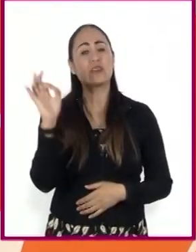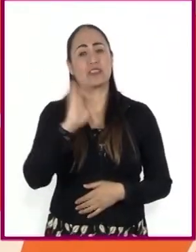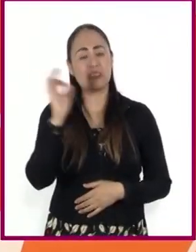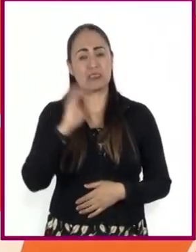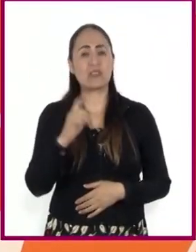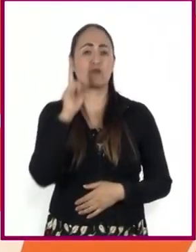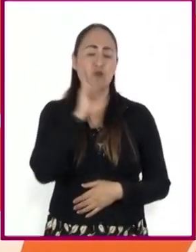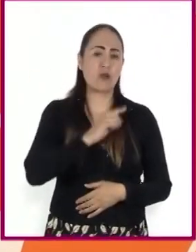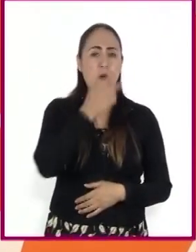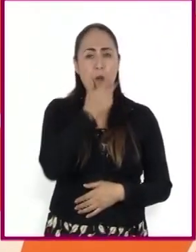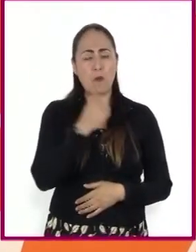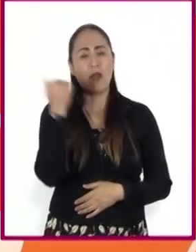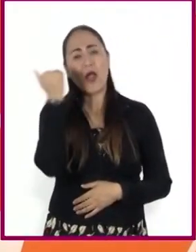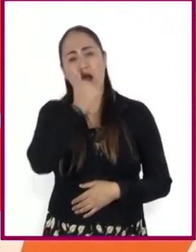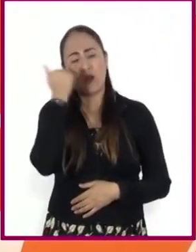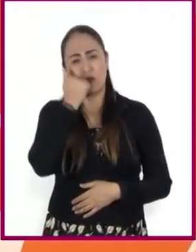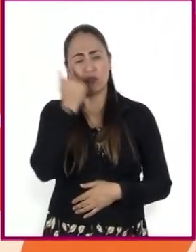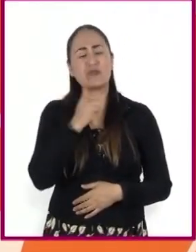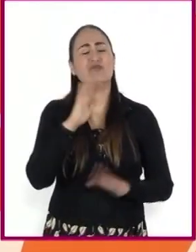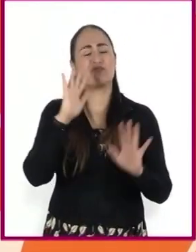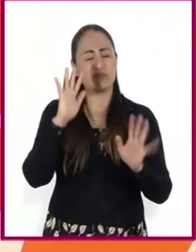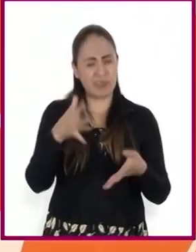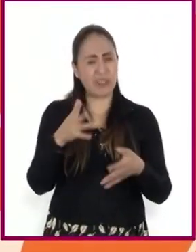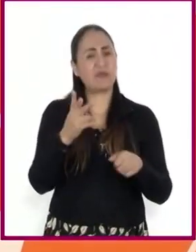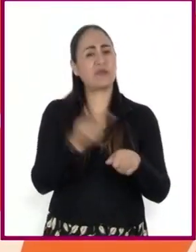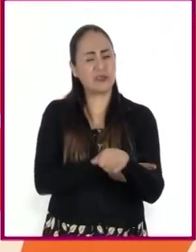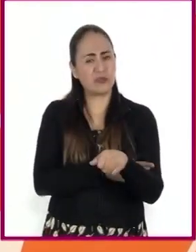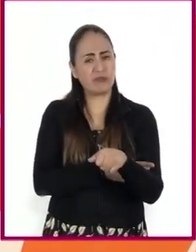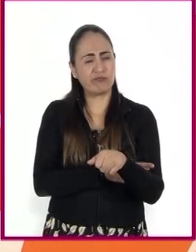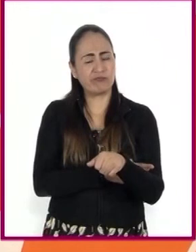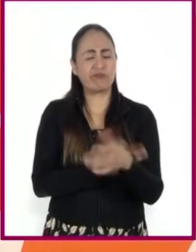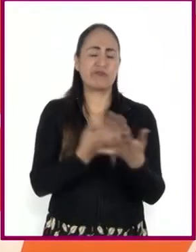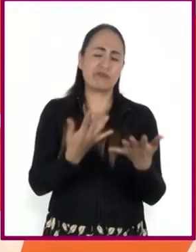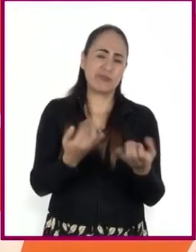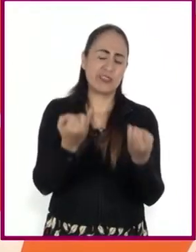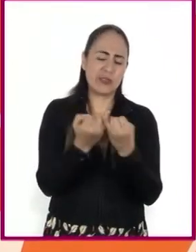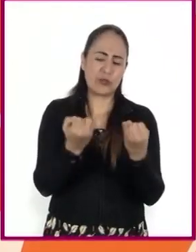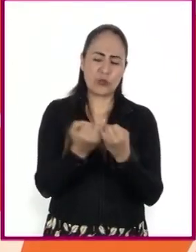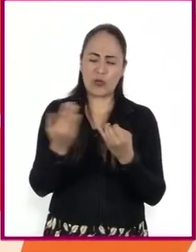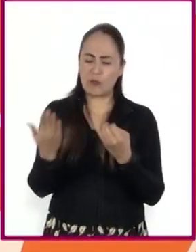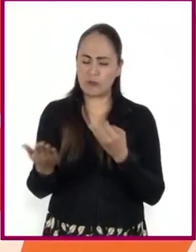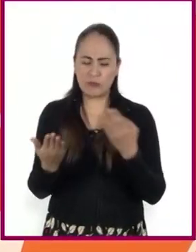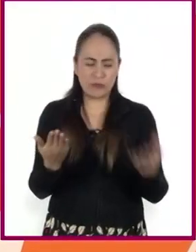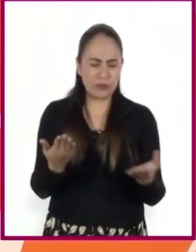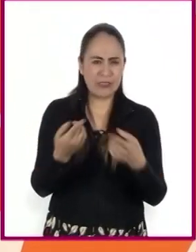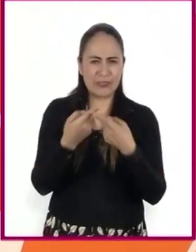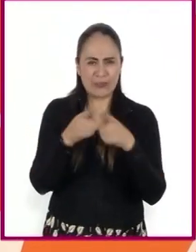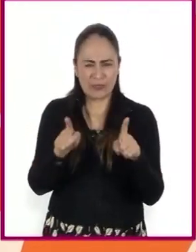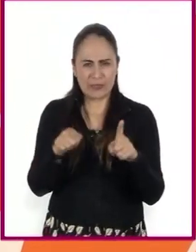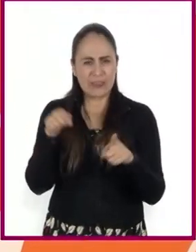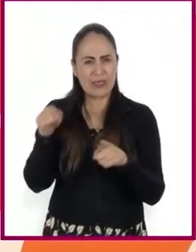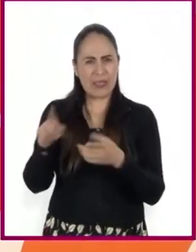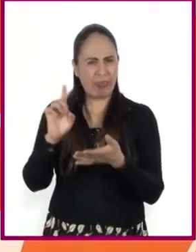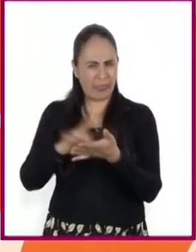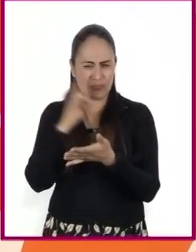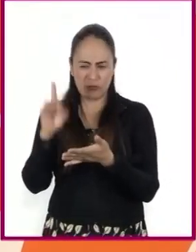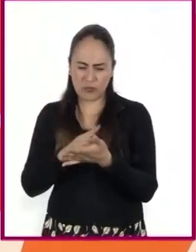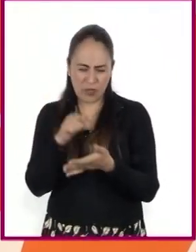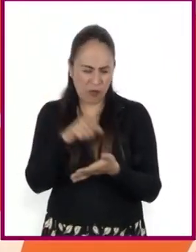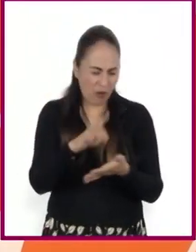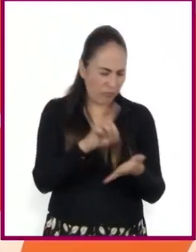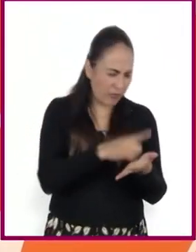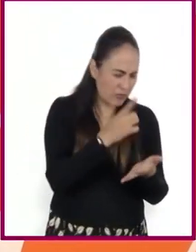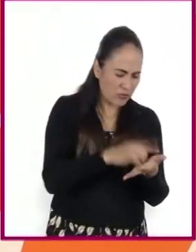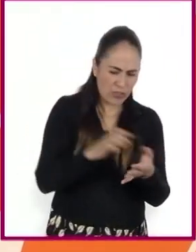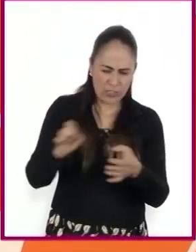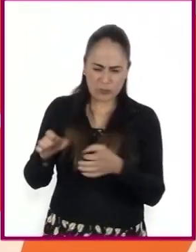las alumnas y alumnos que les puede ayudar a comprender las diferencias que encuentran al consultar diferentes diccionarios